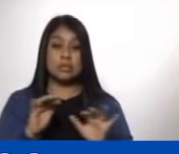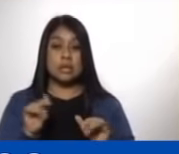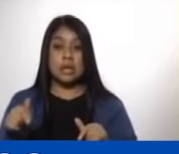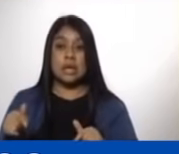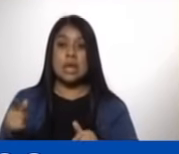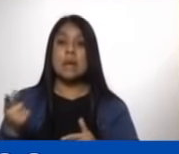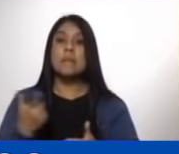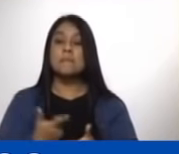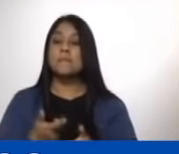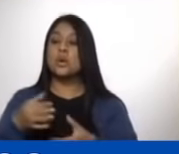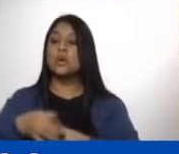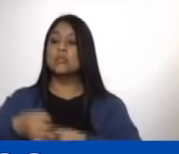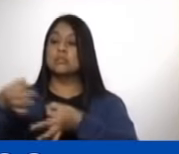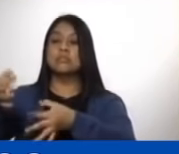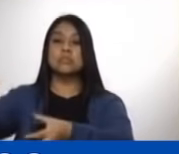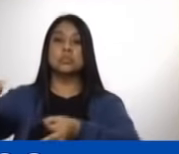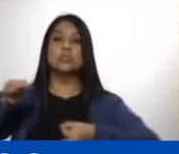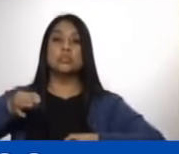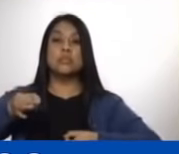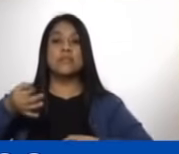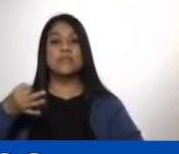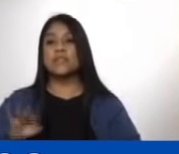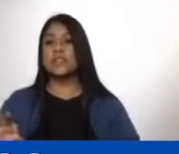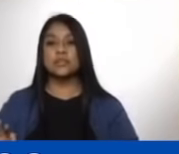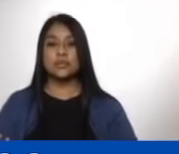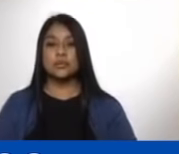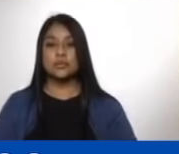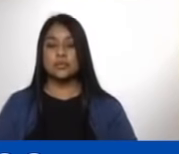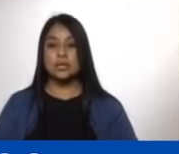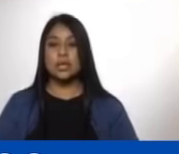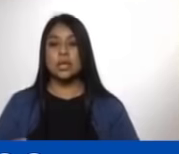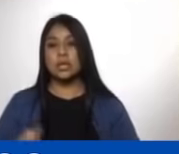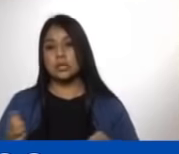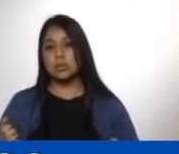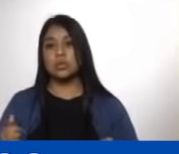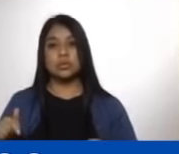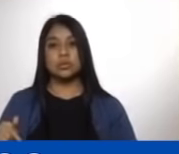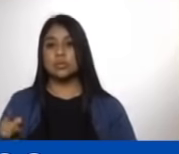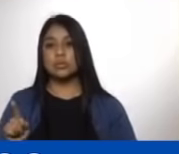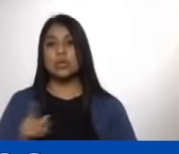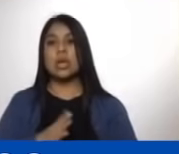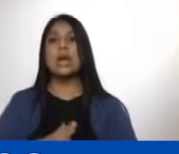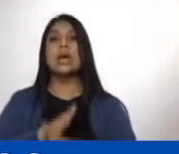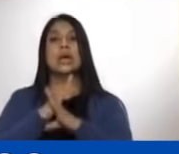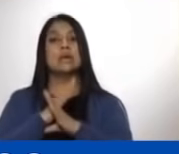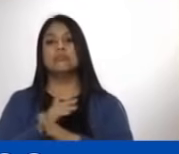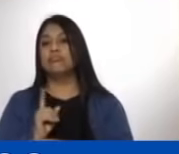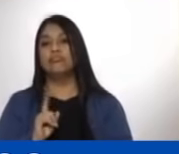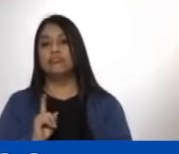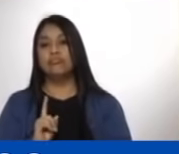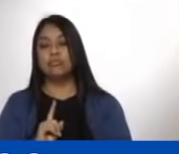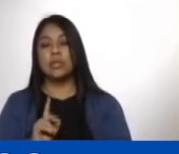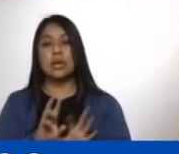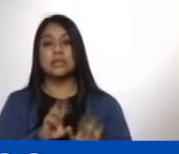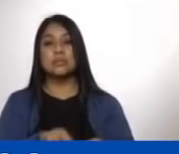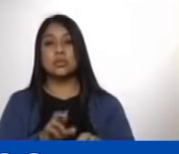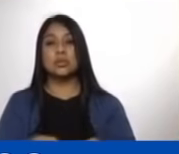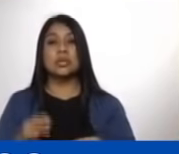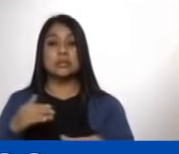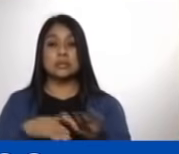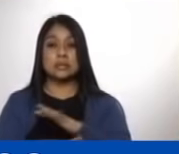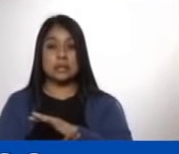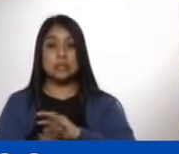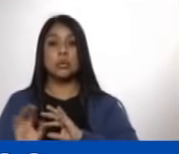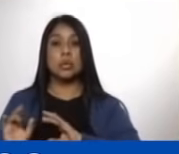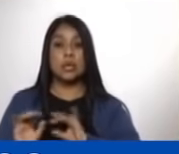por entregarles un papel que es totalmente falso y por lo tanto no nos garantiza que la gente que está ingresando a nuestro territorio